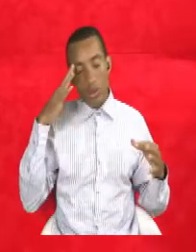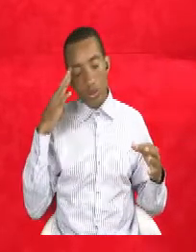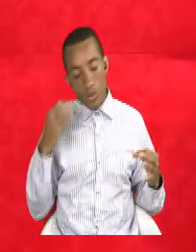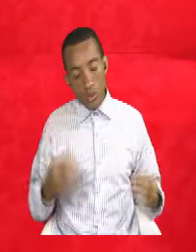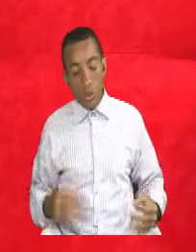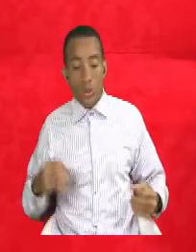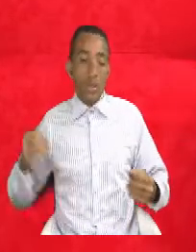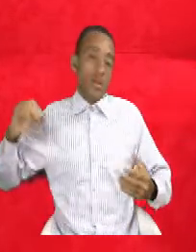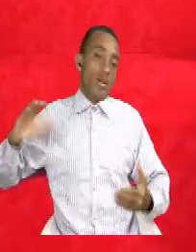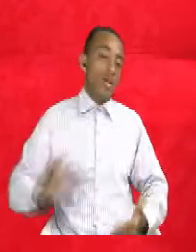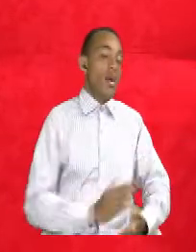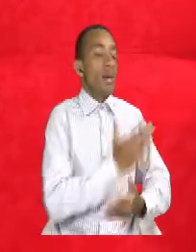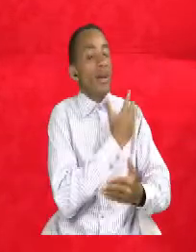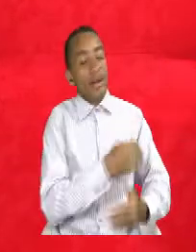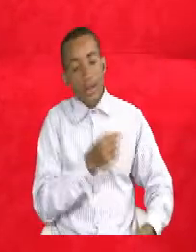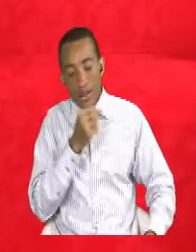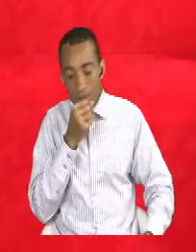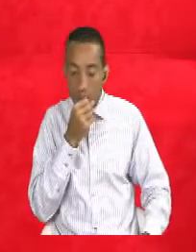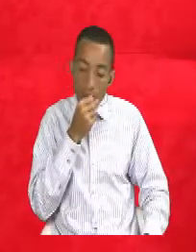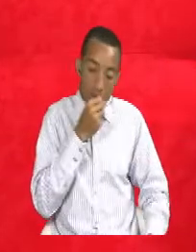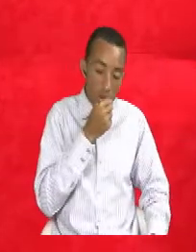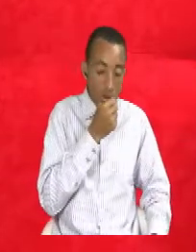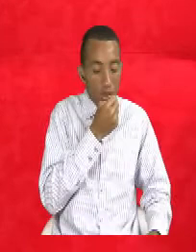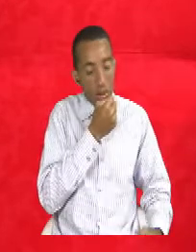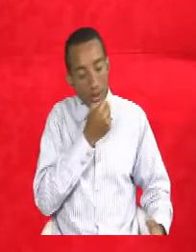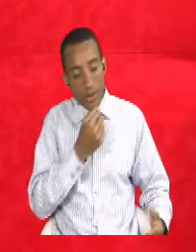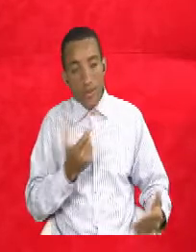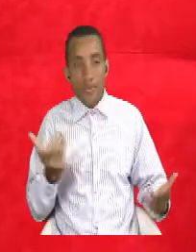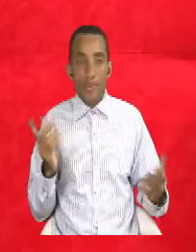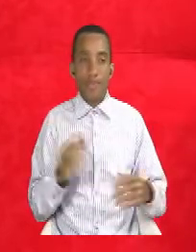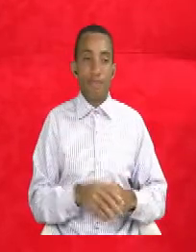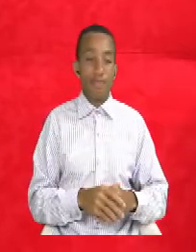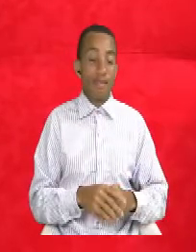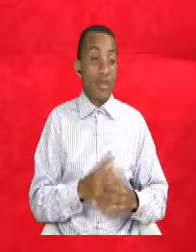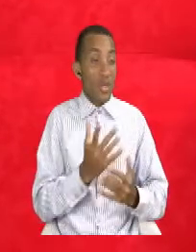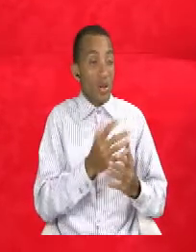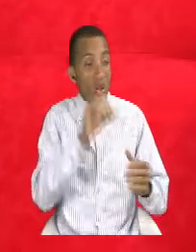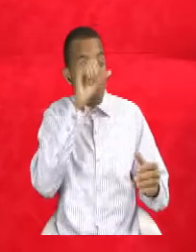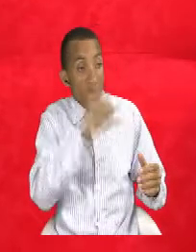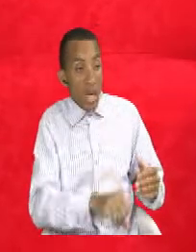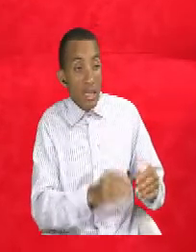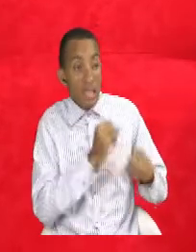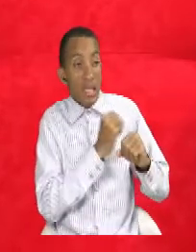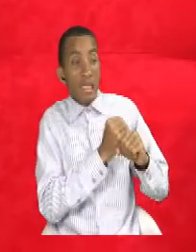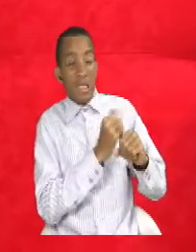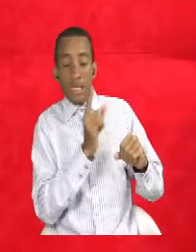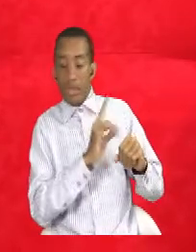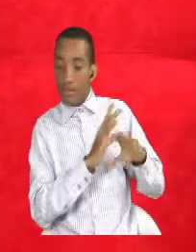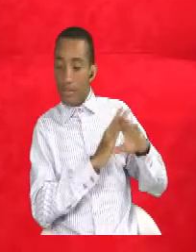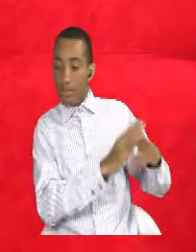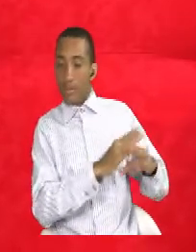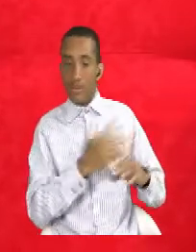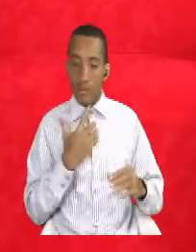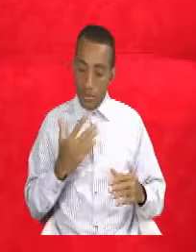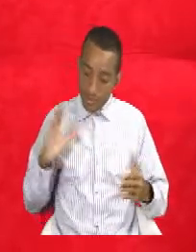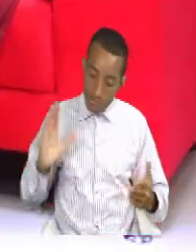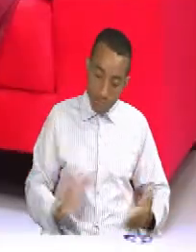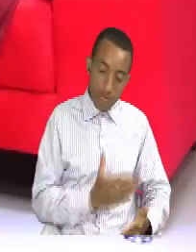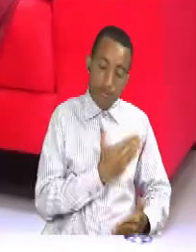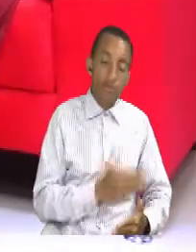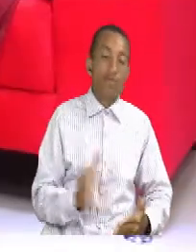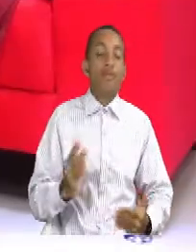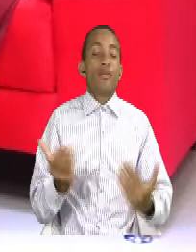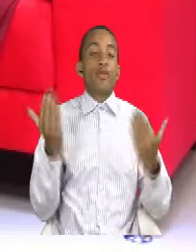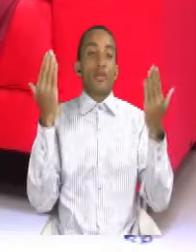uno a hacer cosas que indebidas, ¿no? Hacer cosas malas. Entonces, para mí, mi desahogo, no sé, es la música. Claro